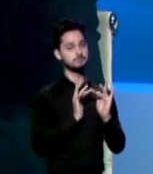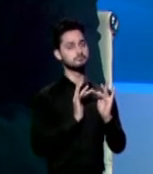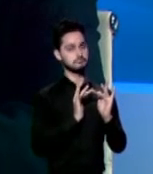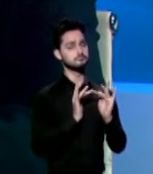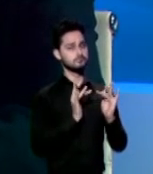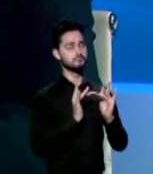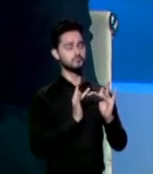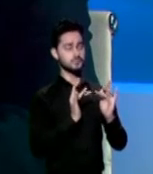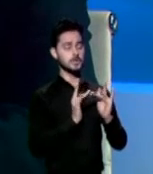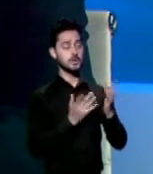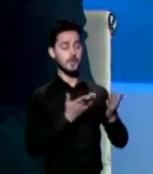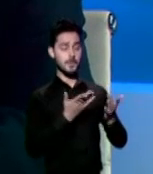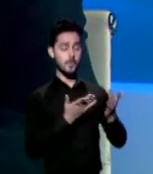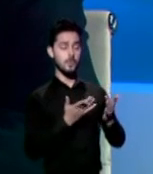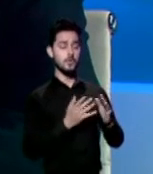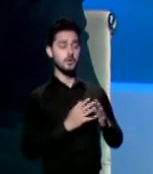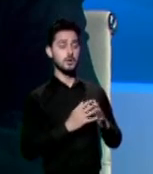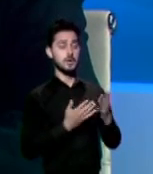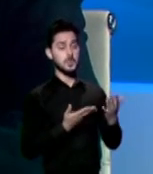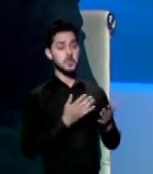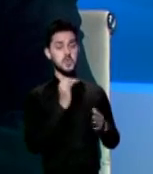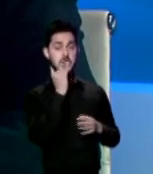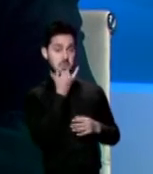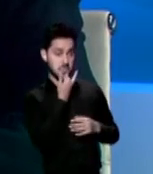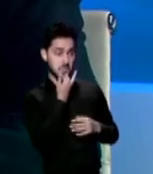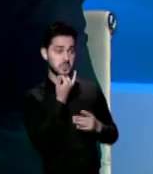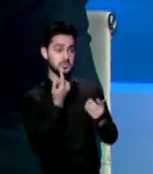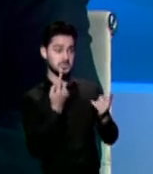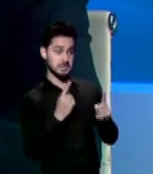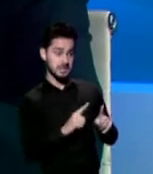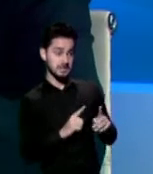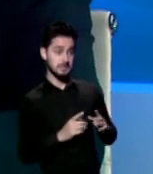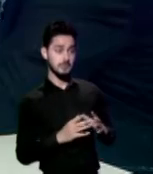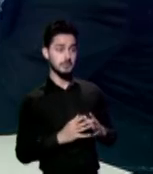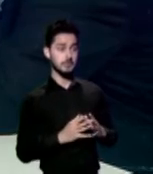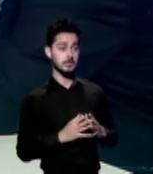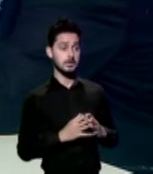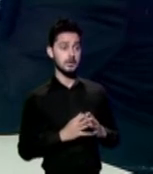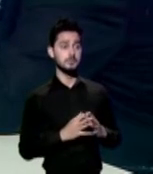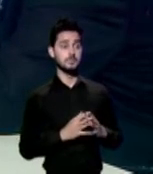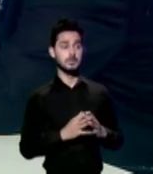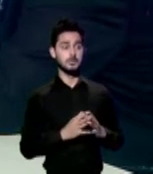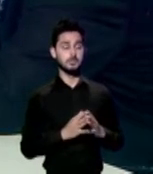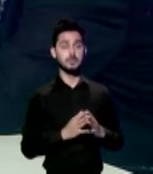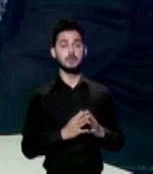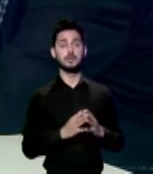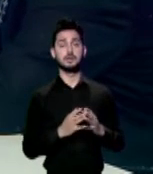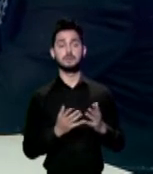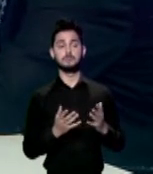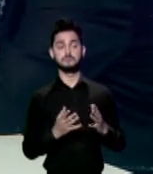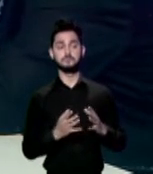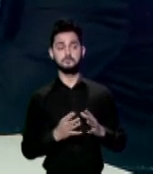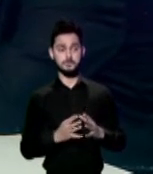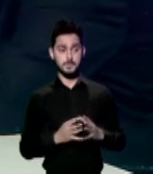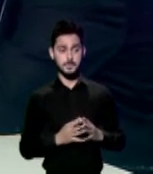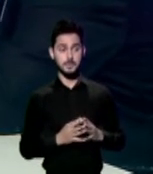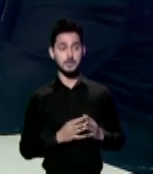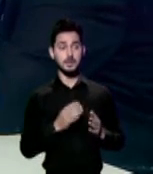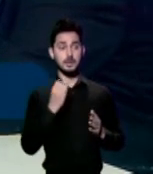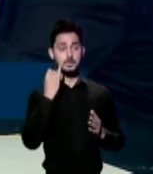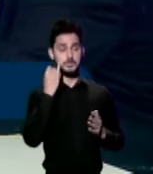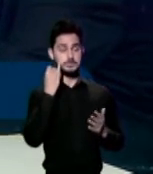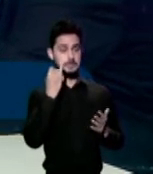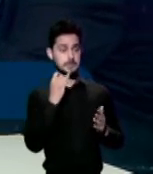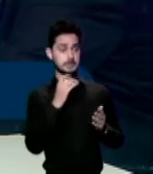tener un tipo de errores, por ejemplo, que la persona marque un encasillado que no vaya. El estatus contributivo es bien importante, que por error se marcó casado y